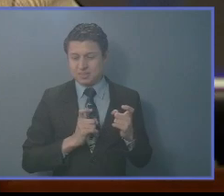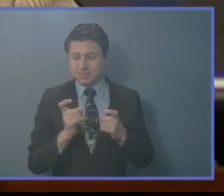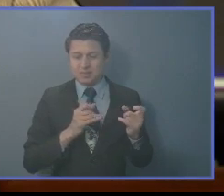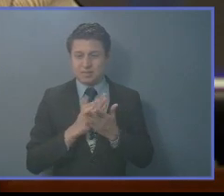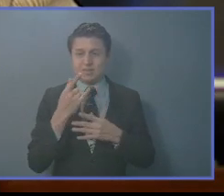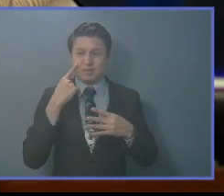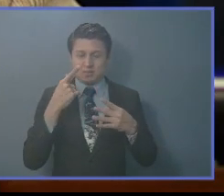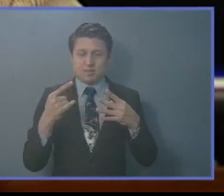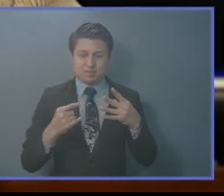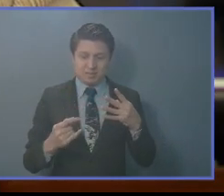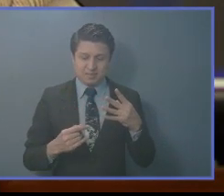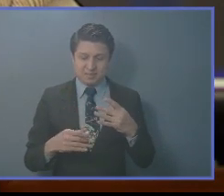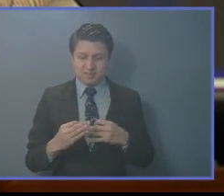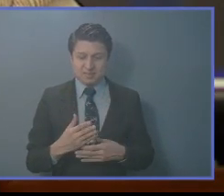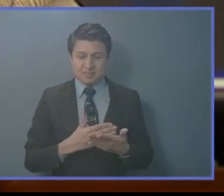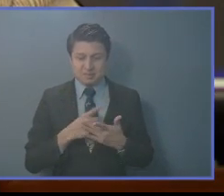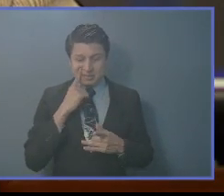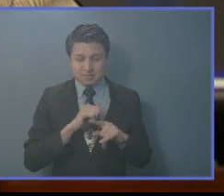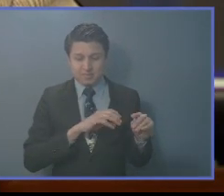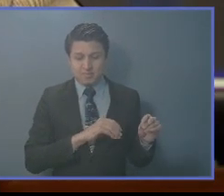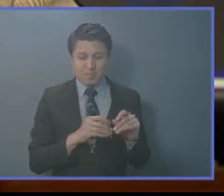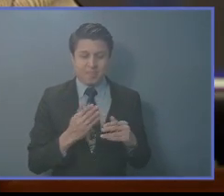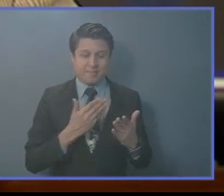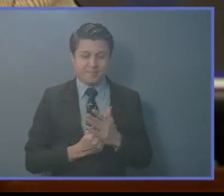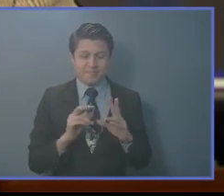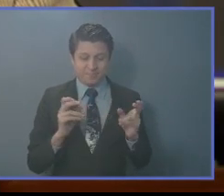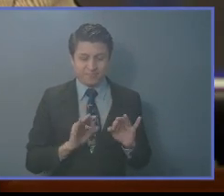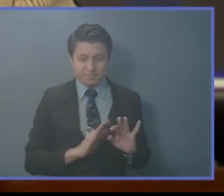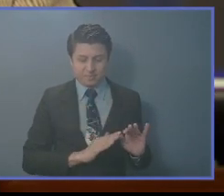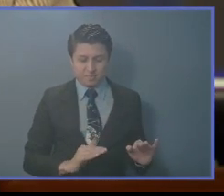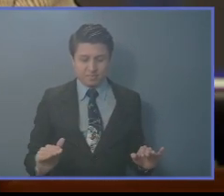disposiciones que se ubican en las entradas habilitadas al mismo.